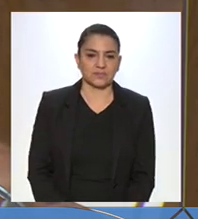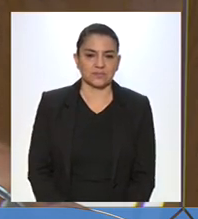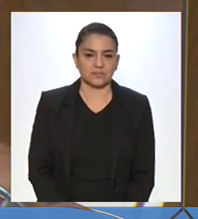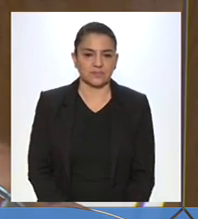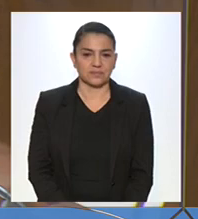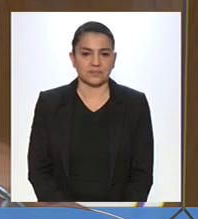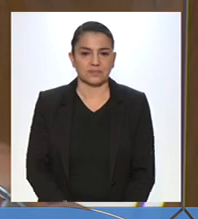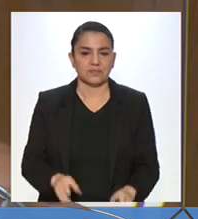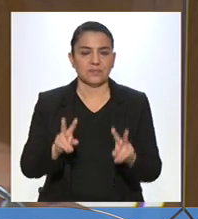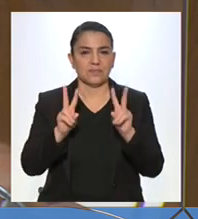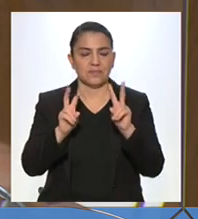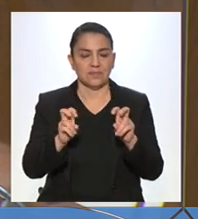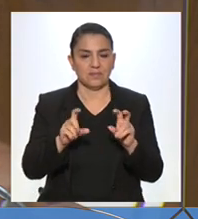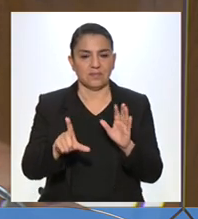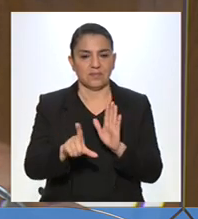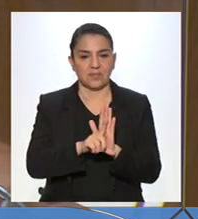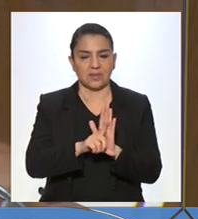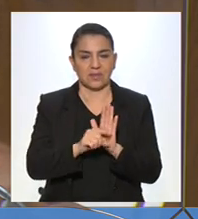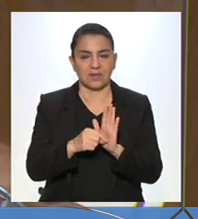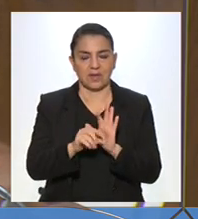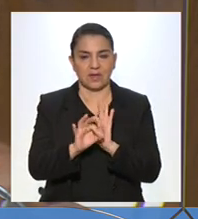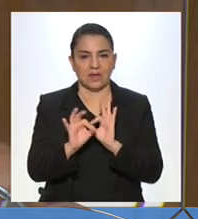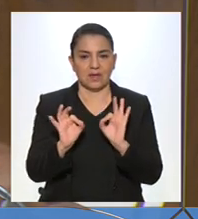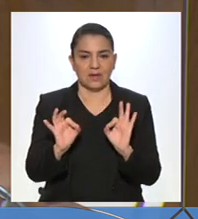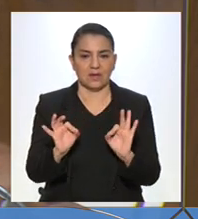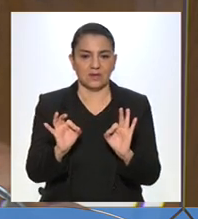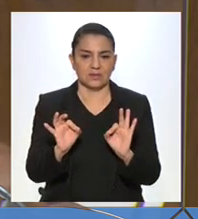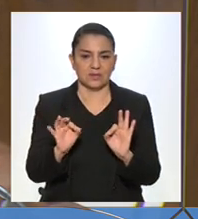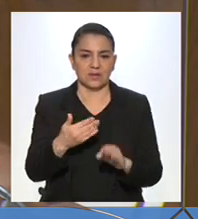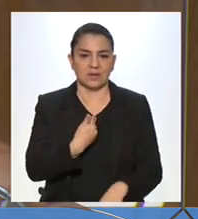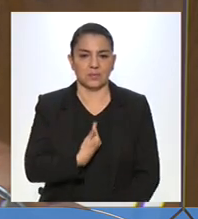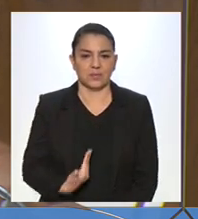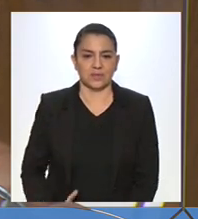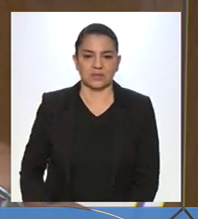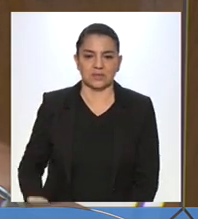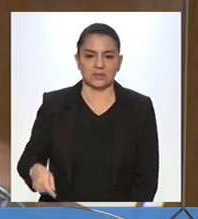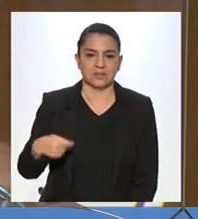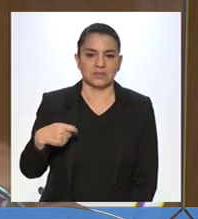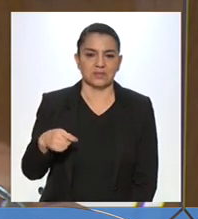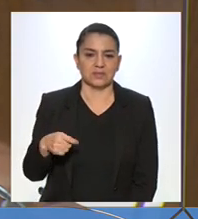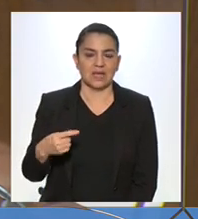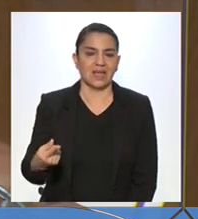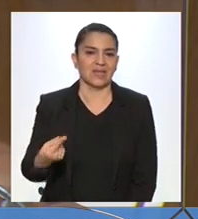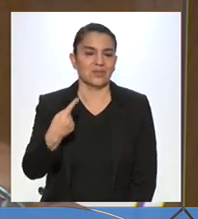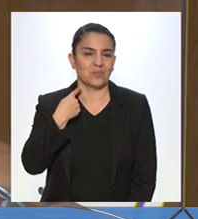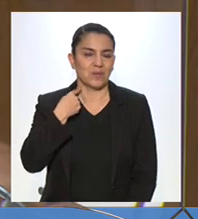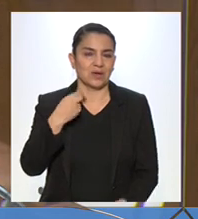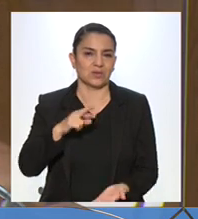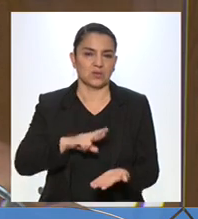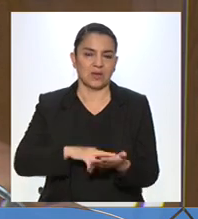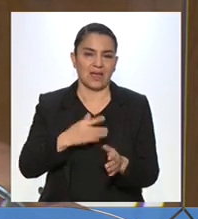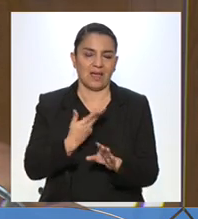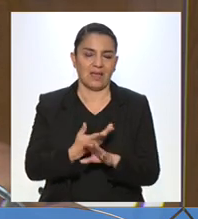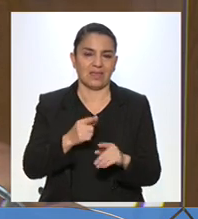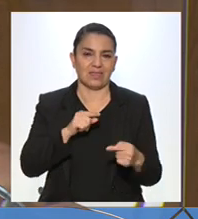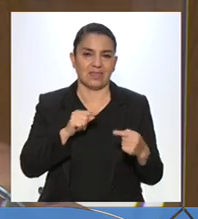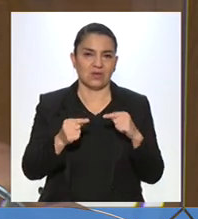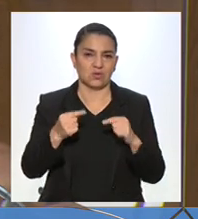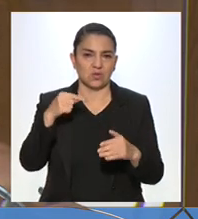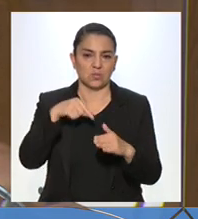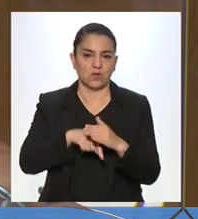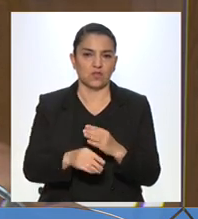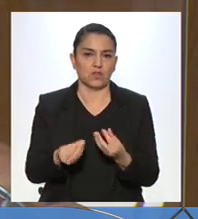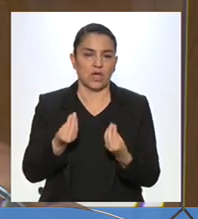el tema de las leyes especiales, presidente, el impacto real. Había una discusión profunda respecto de esto y